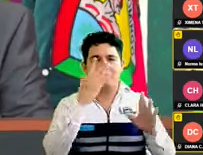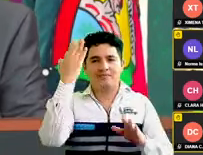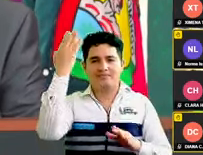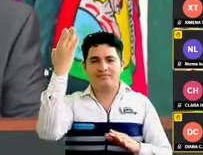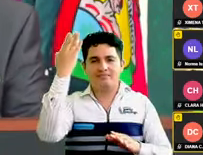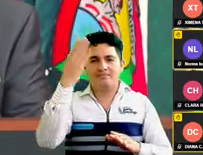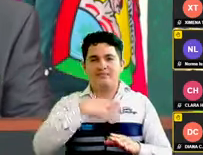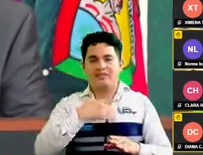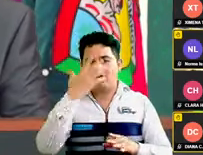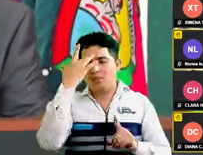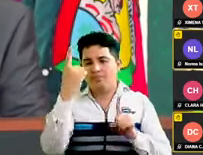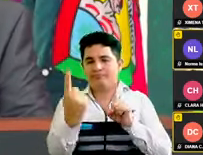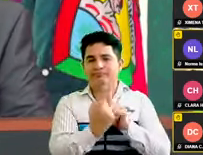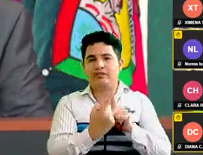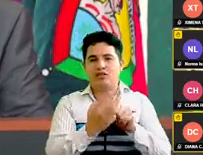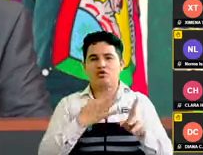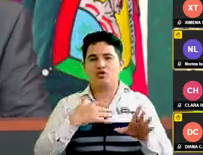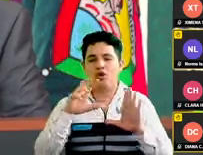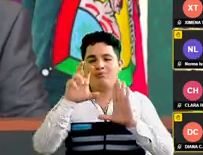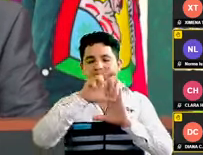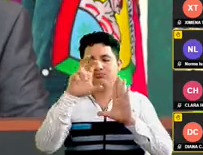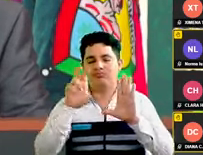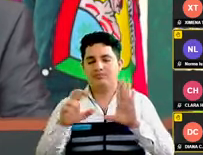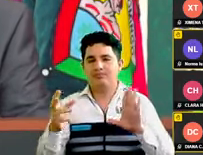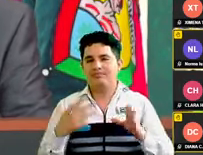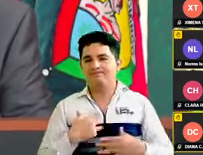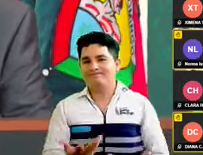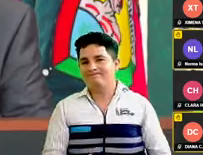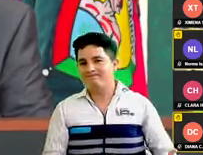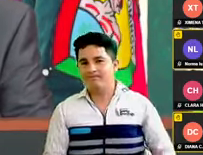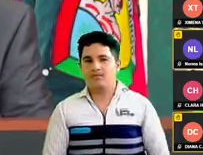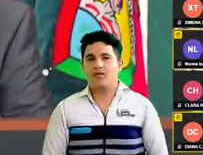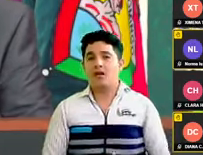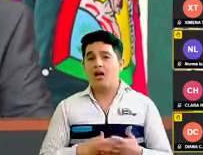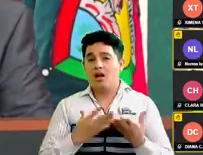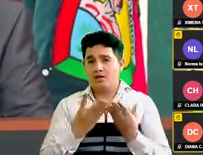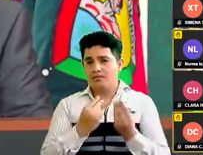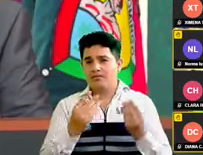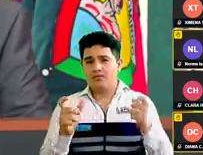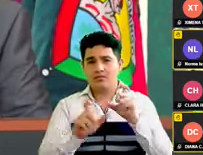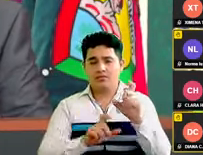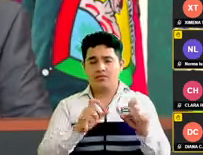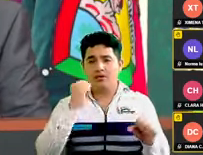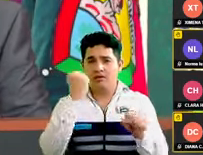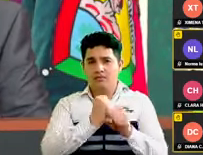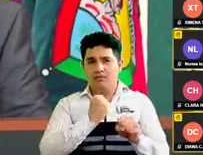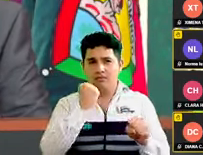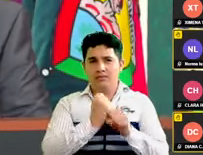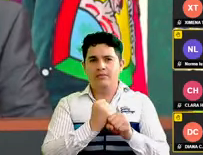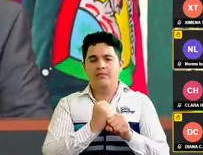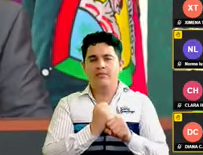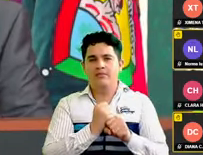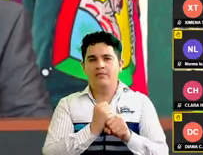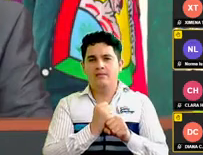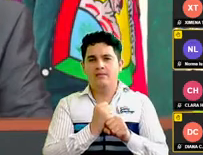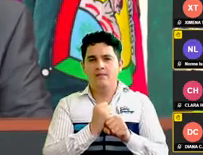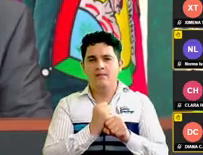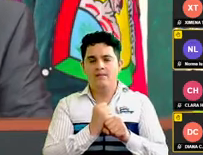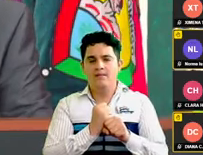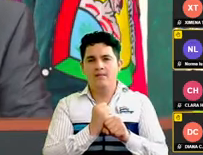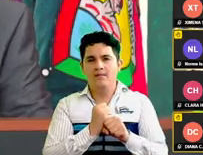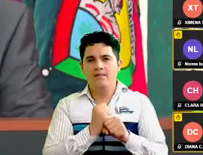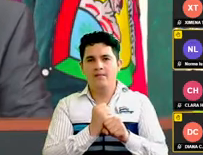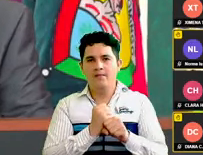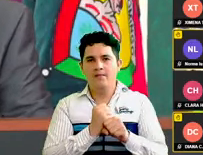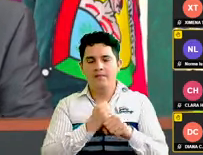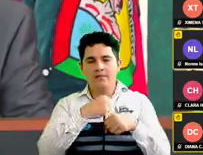¿Y por qué me refiero a esto? Porque a veces la gente, usted hace su trabajo, quiere